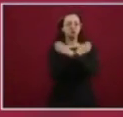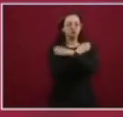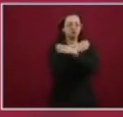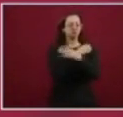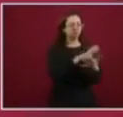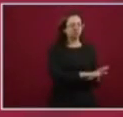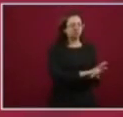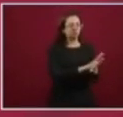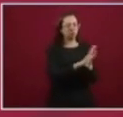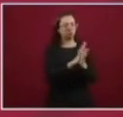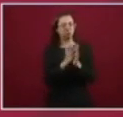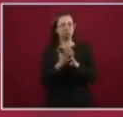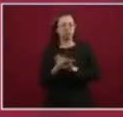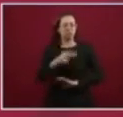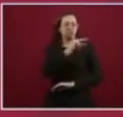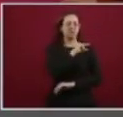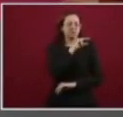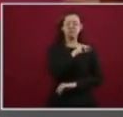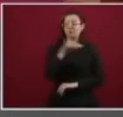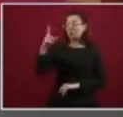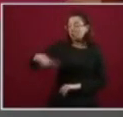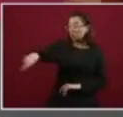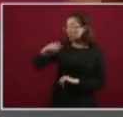y a excluir,